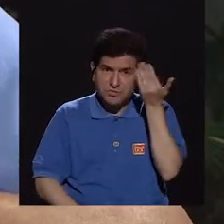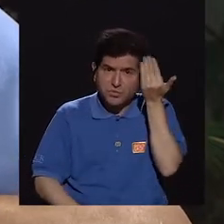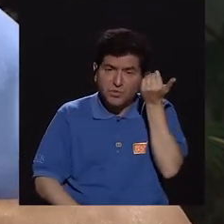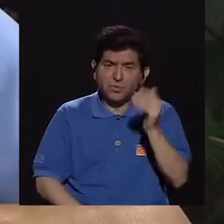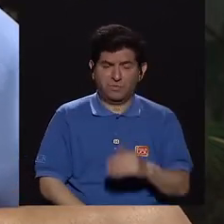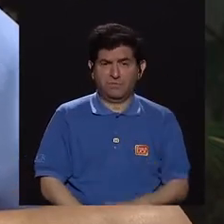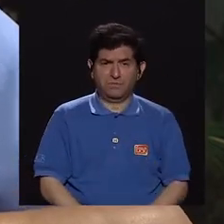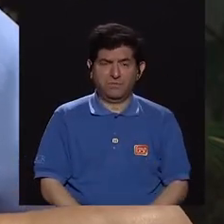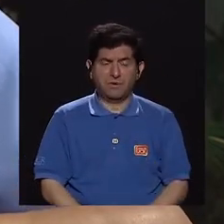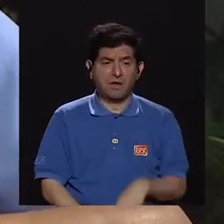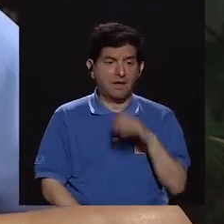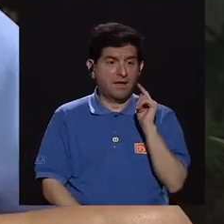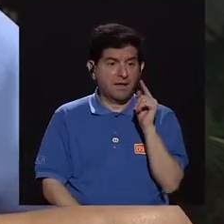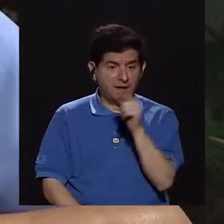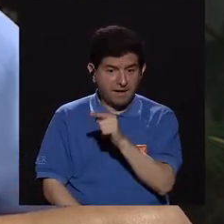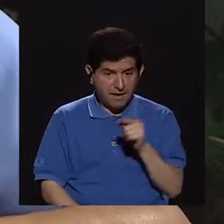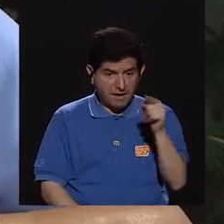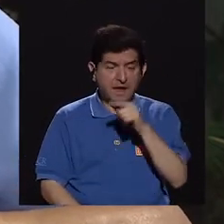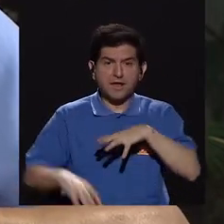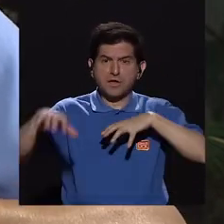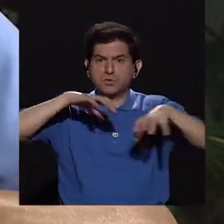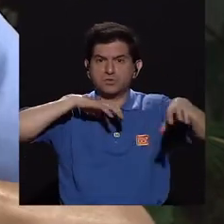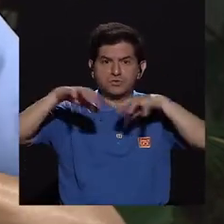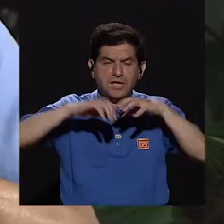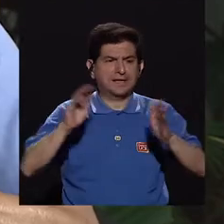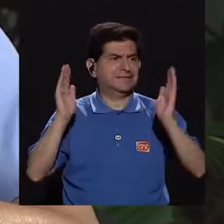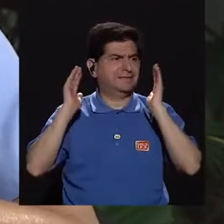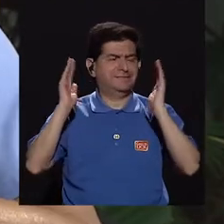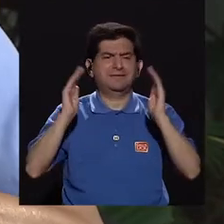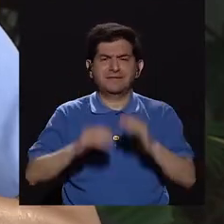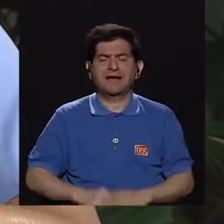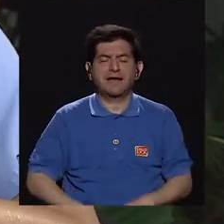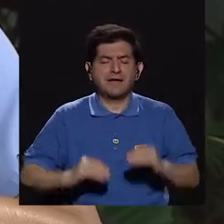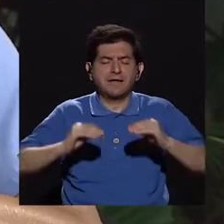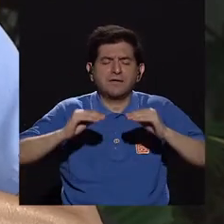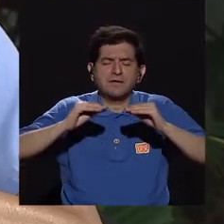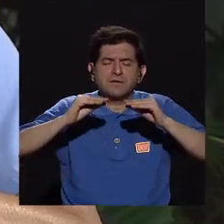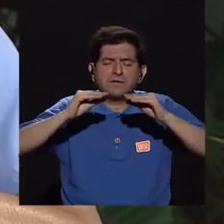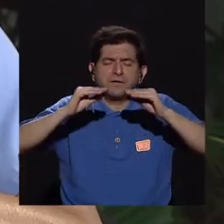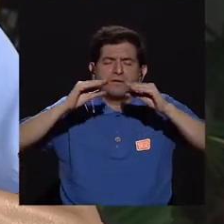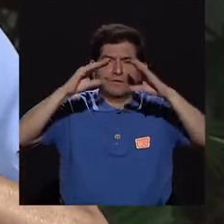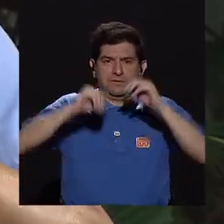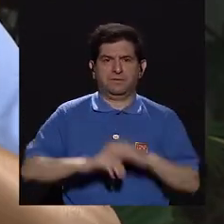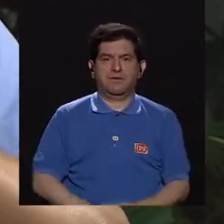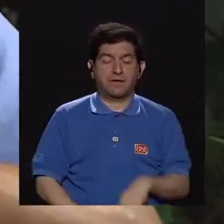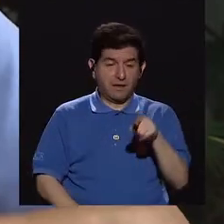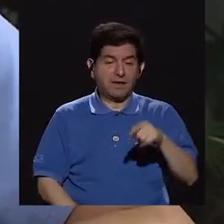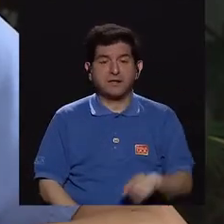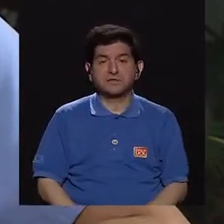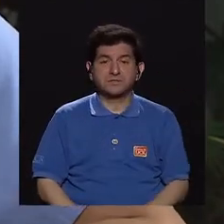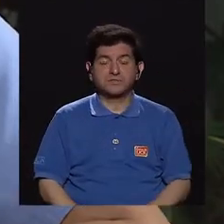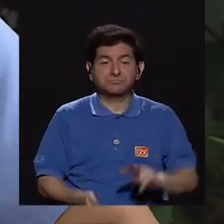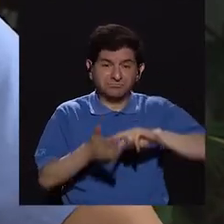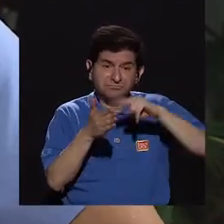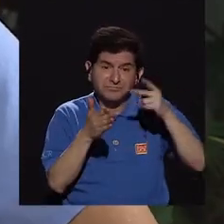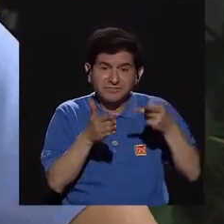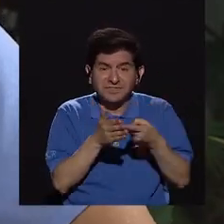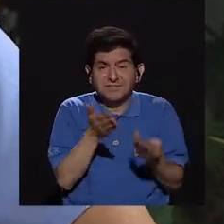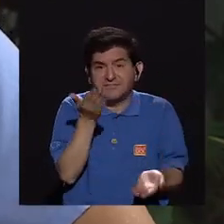porque tienden a tener periodos de actividad muy grandes en las madrugadas. Entonces, eso hace un